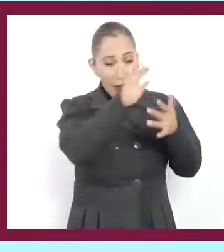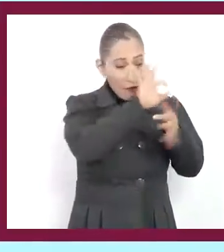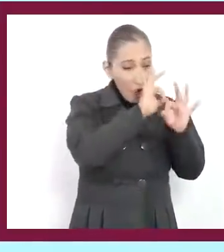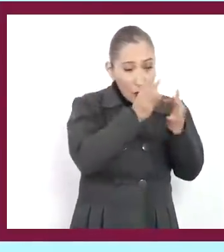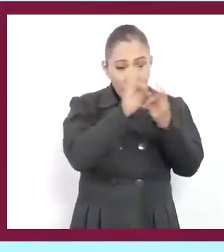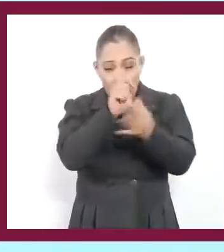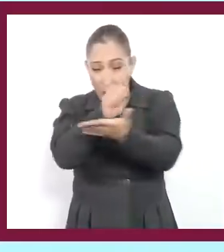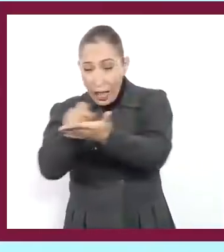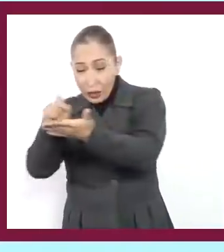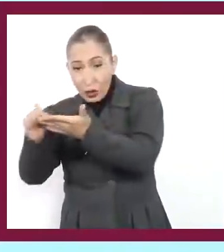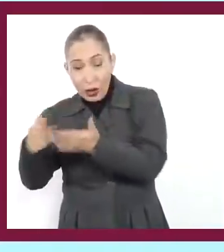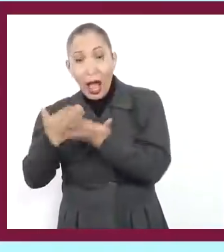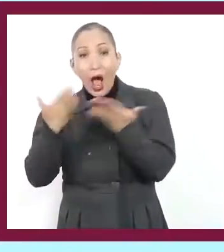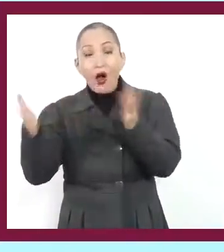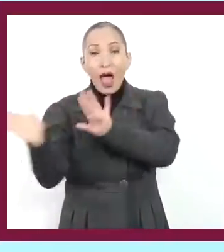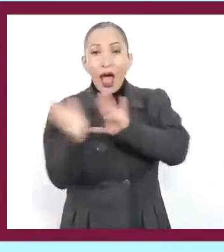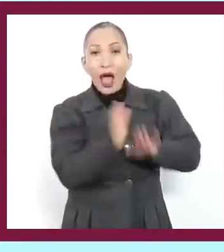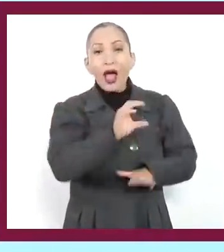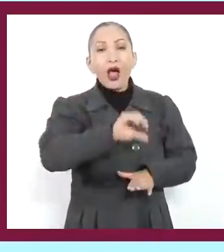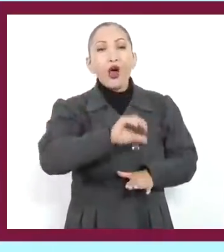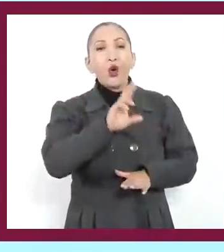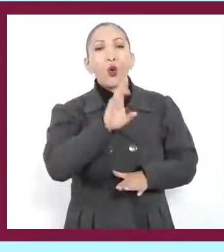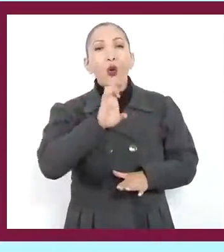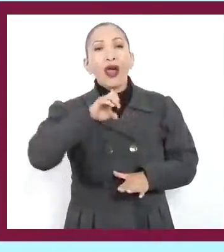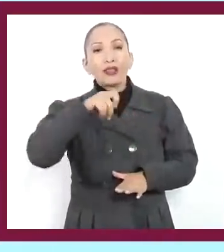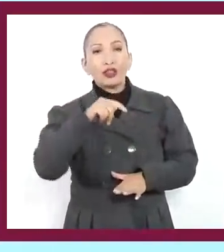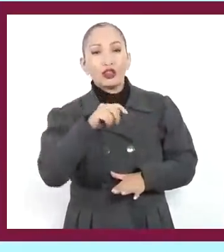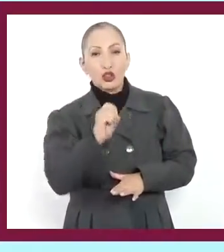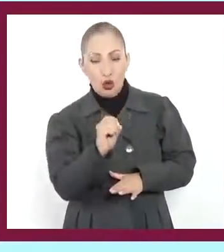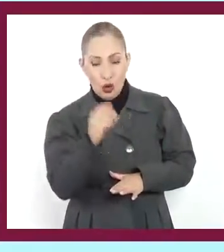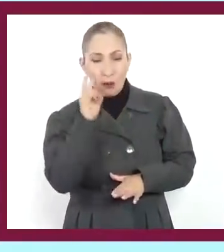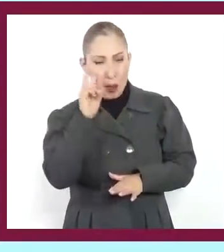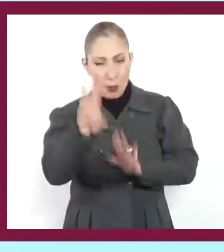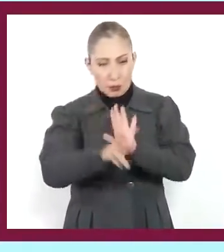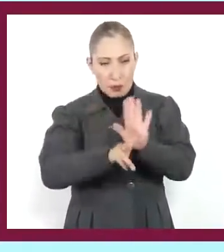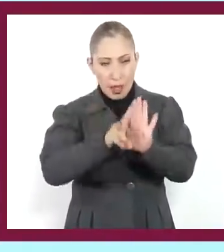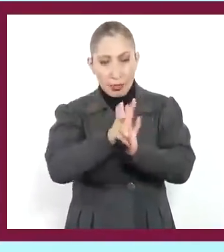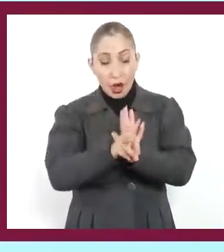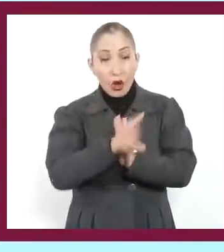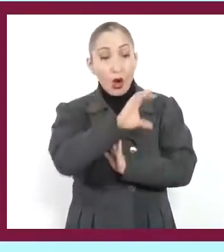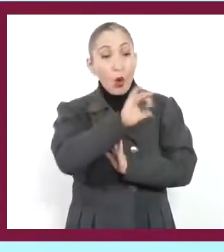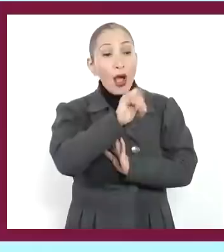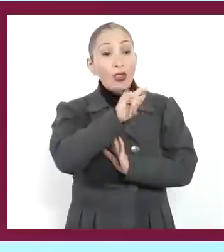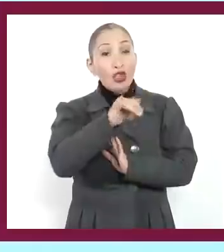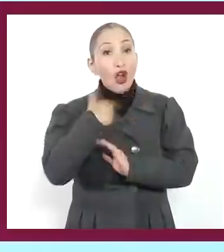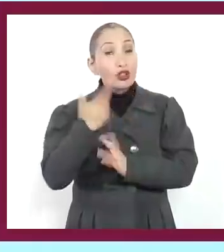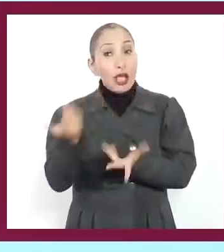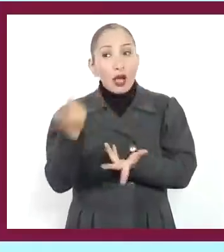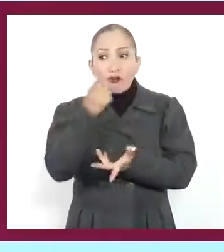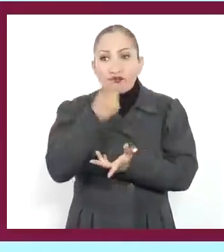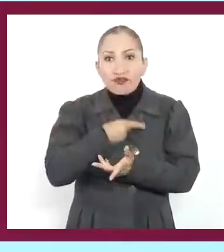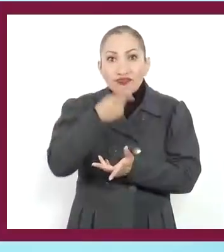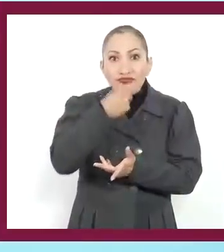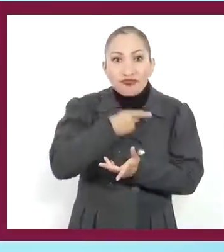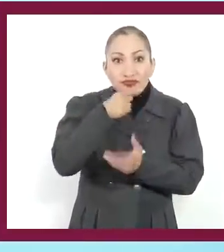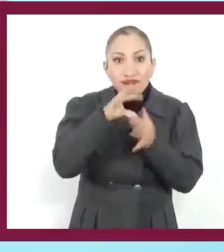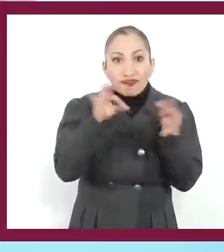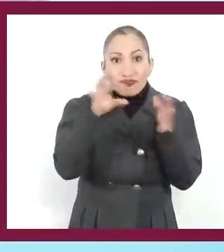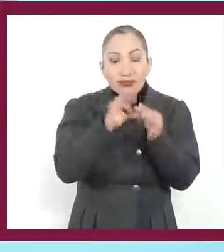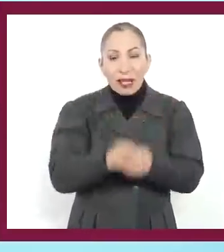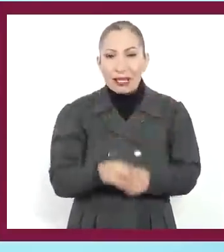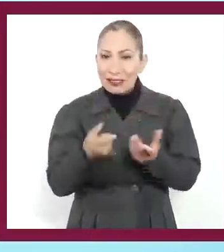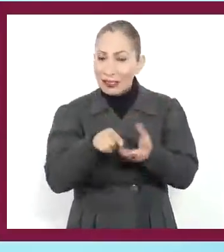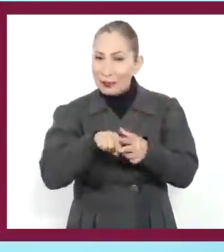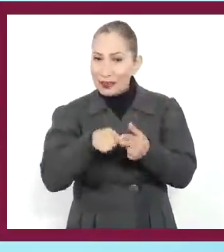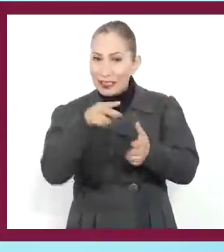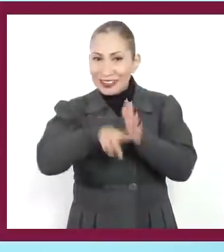vamos a adentrarnos en los cuentos. Por ello, los invitamos a ver el video Los cuentos que nos contaron.